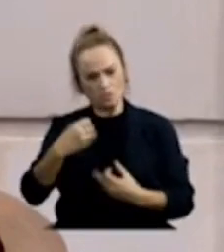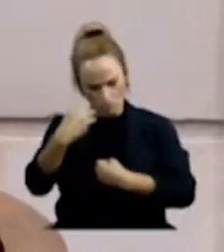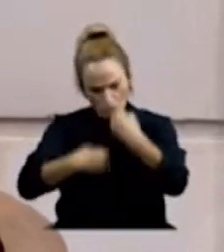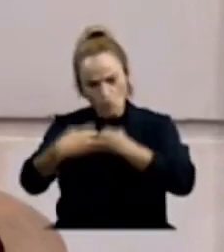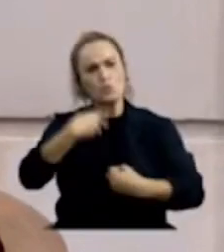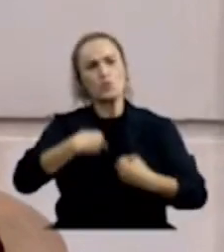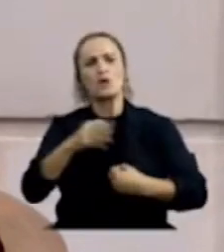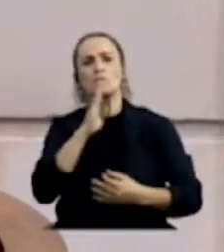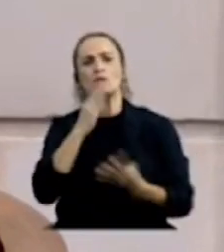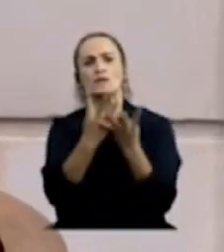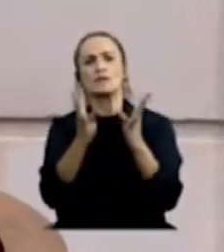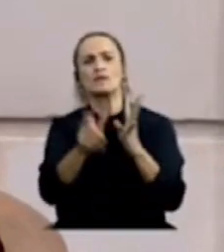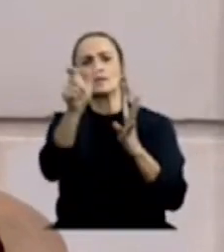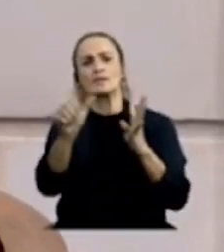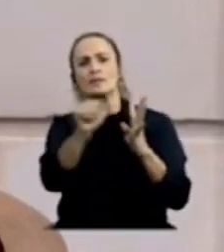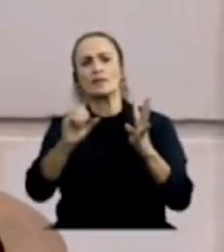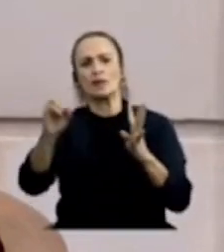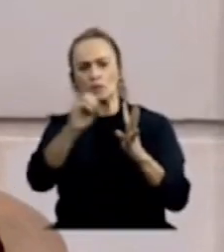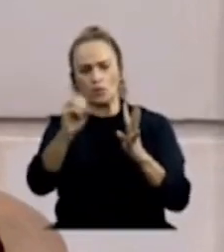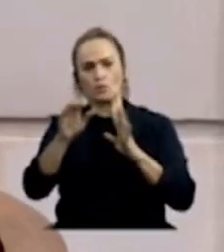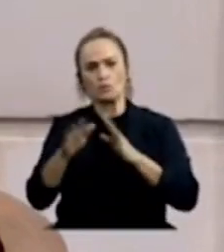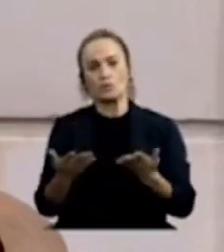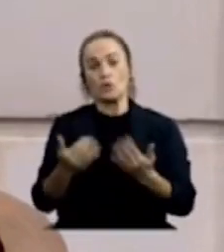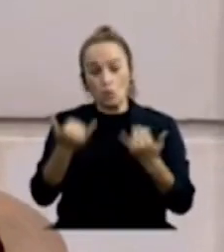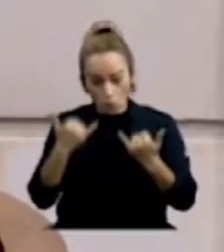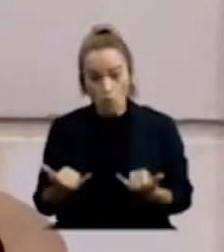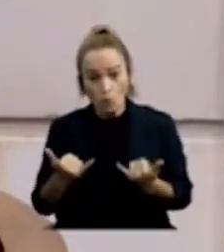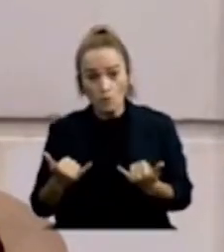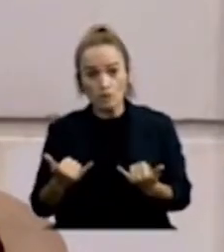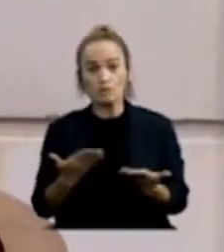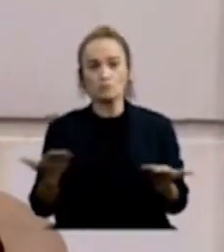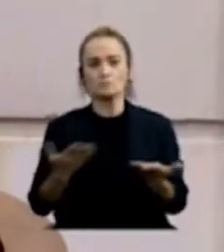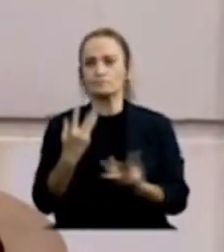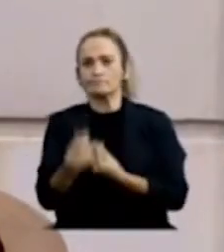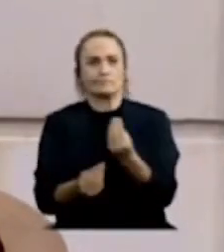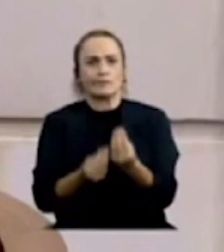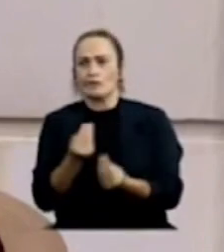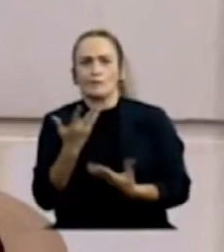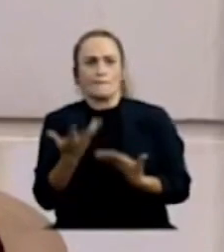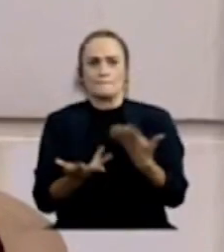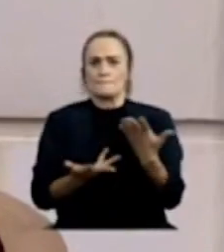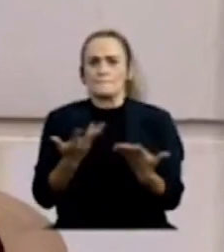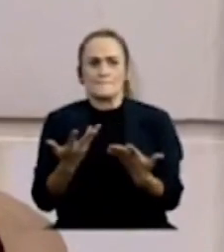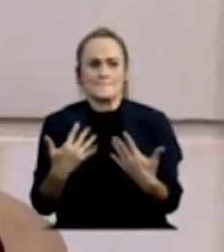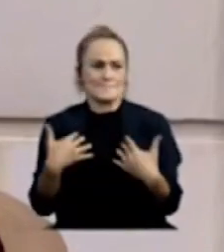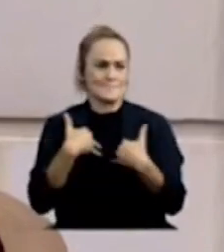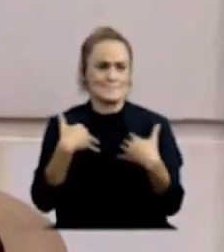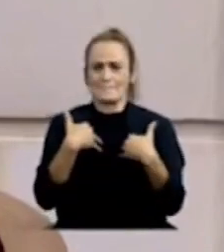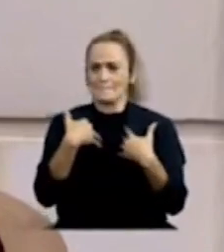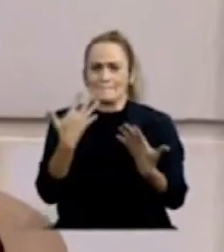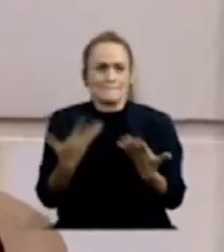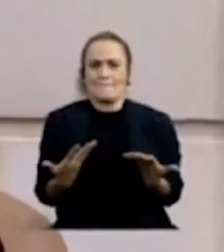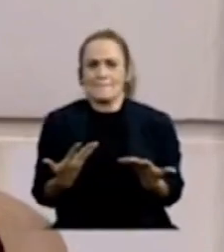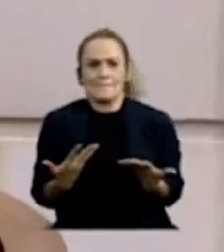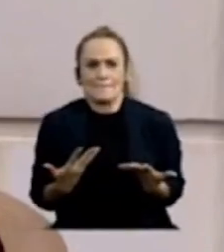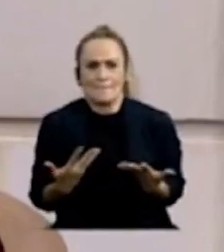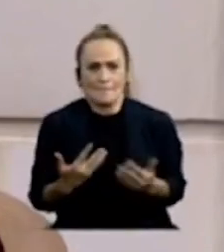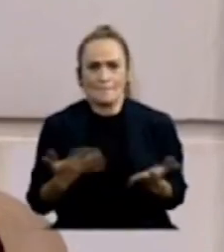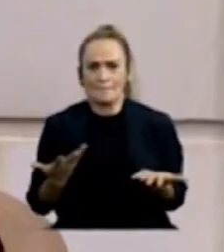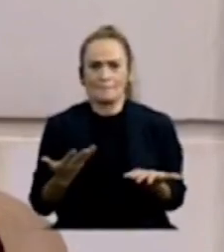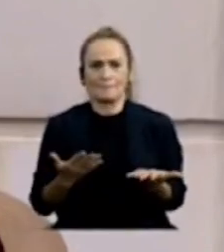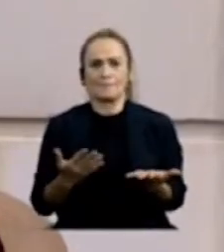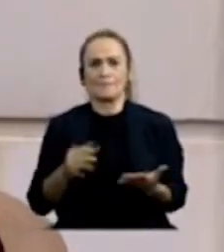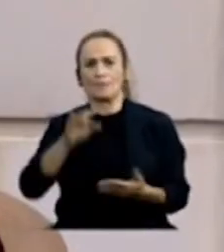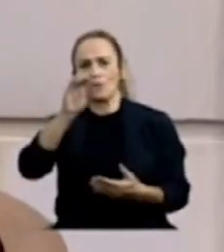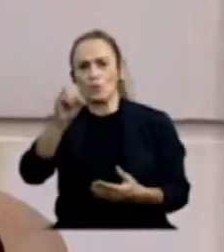estos honorables congresistas, que hoy estamos prácticamente a mediana protección por parte de la